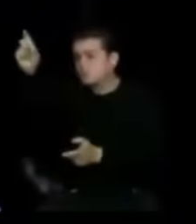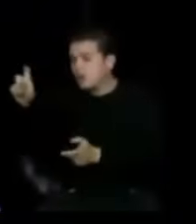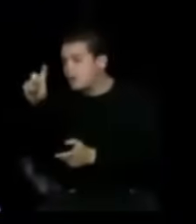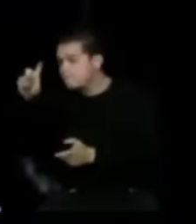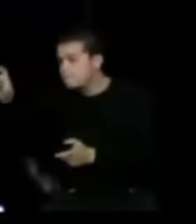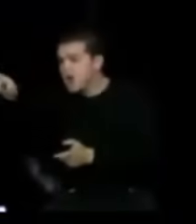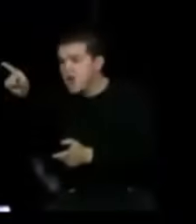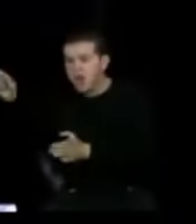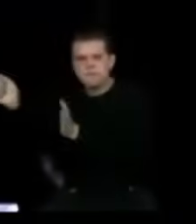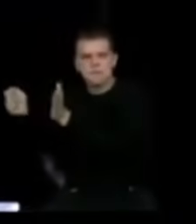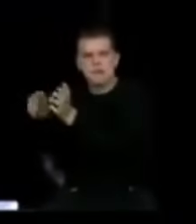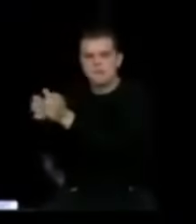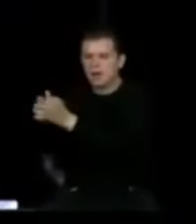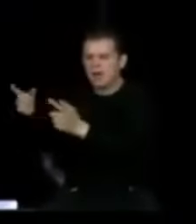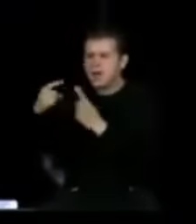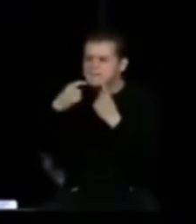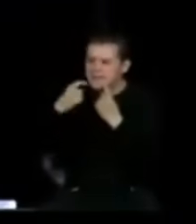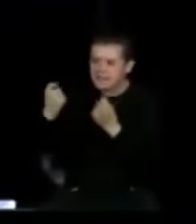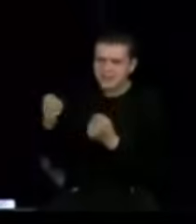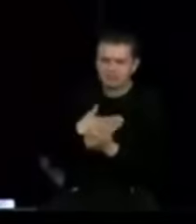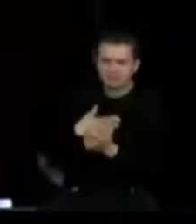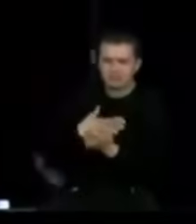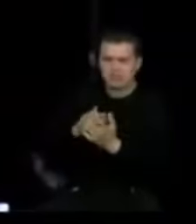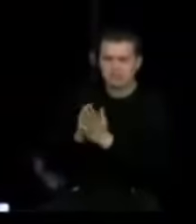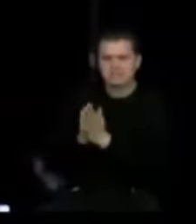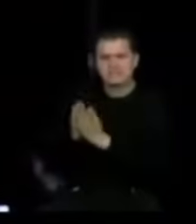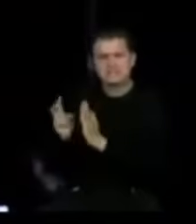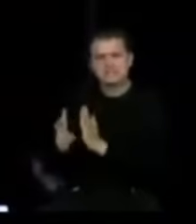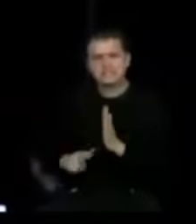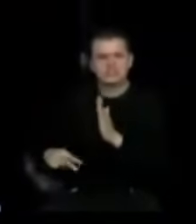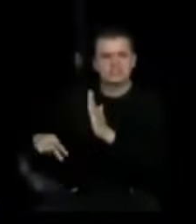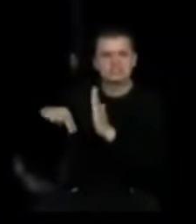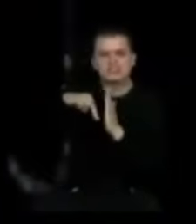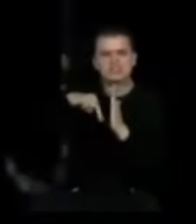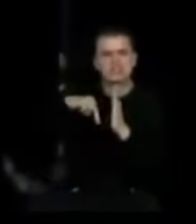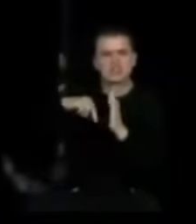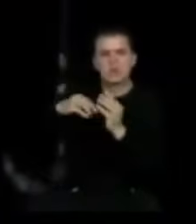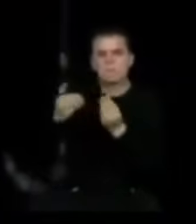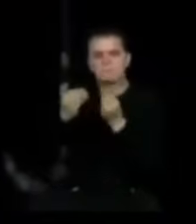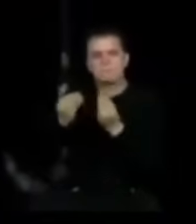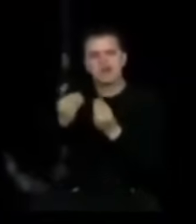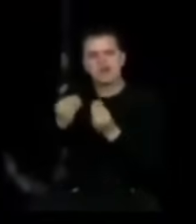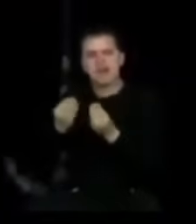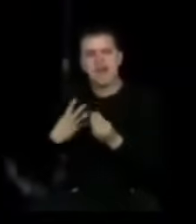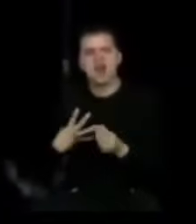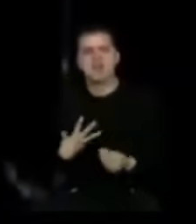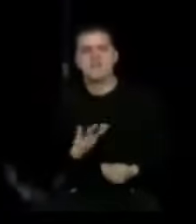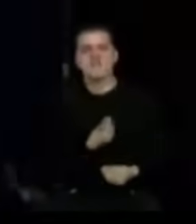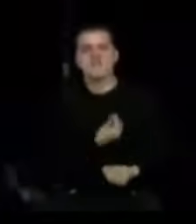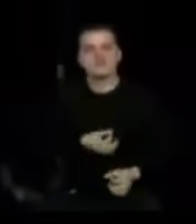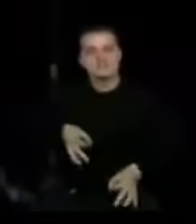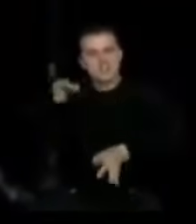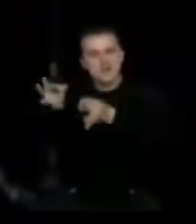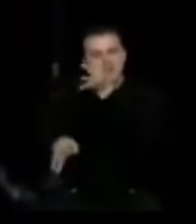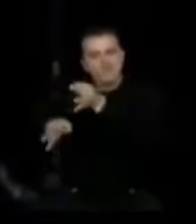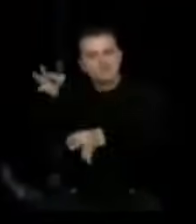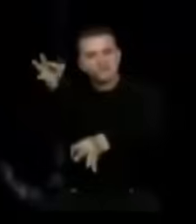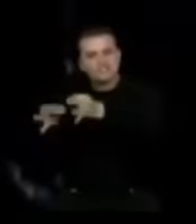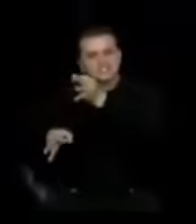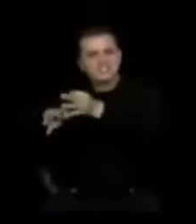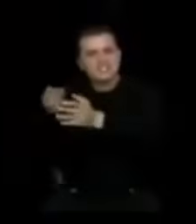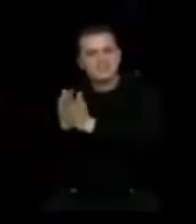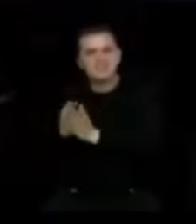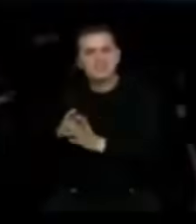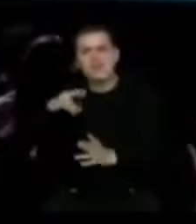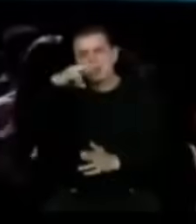por nuestras transgresiones, y resucitado para nuestra justificación.